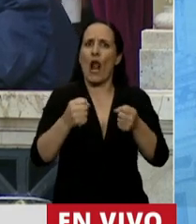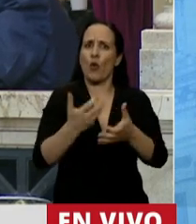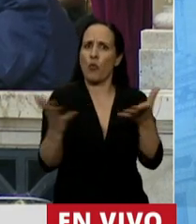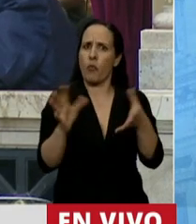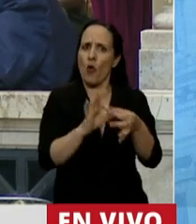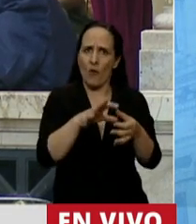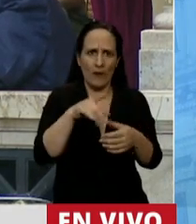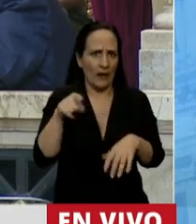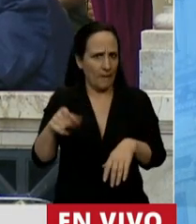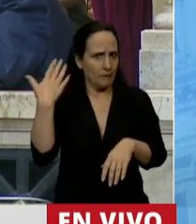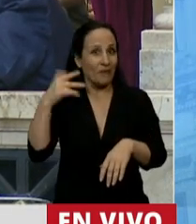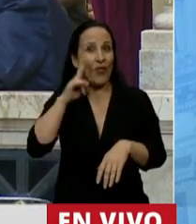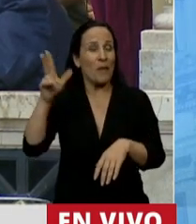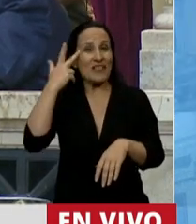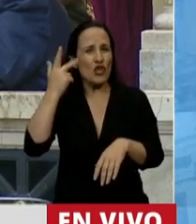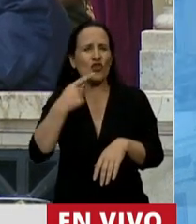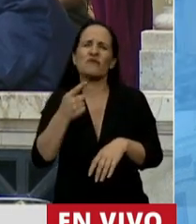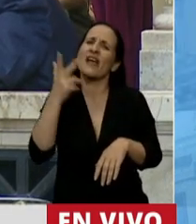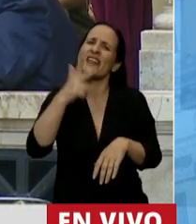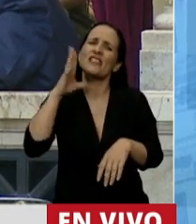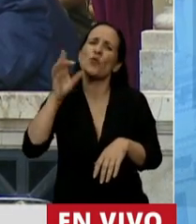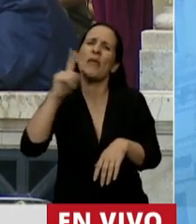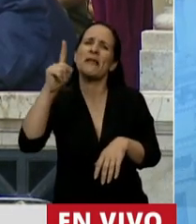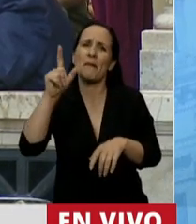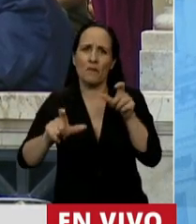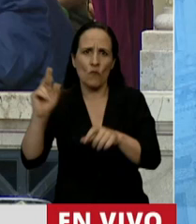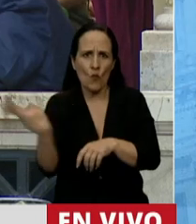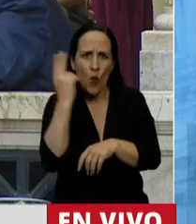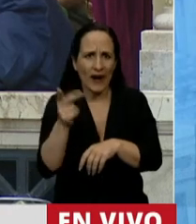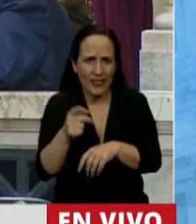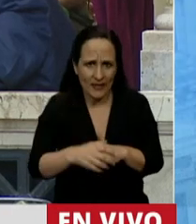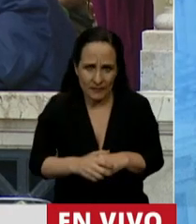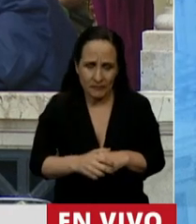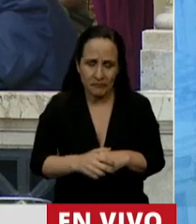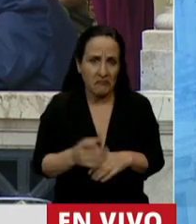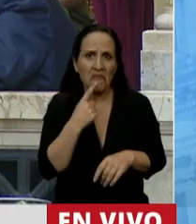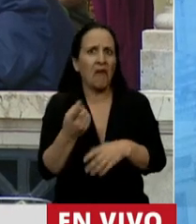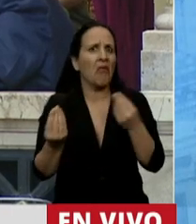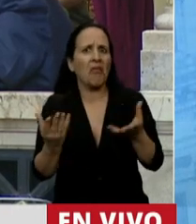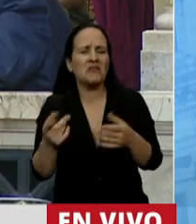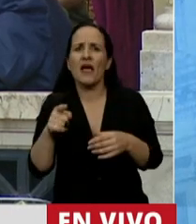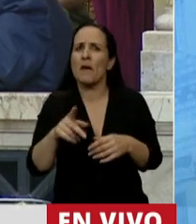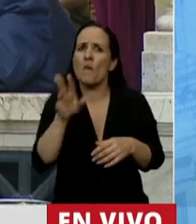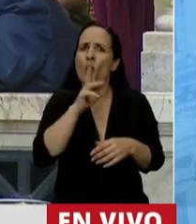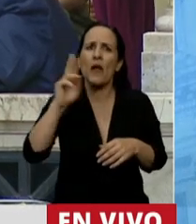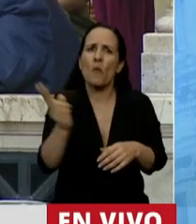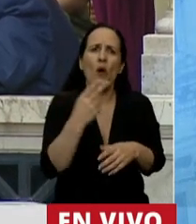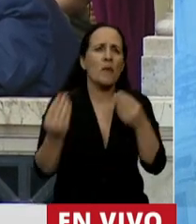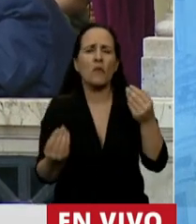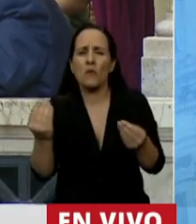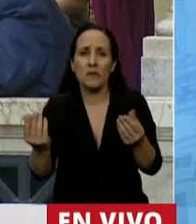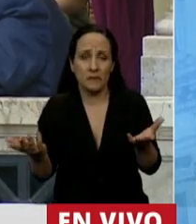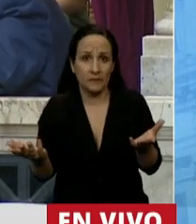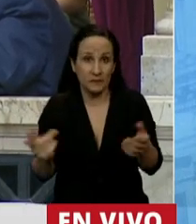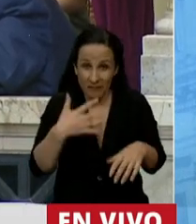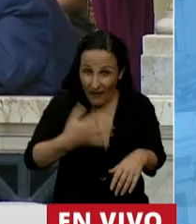se hablaba de 350.000 muertes y de la principal problemática de por qué las mujeres morían. Y la verdad que